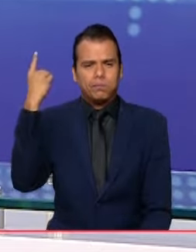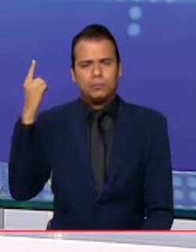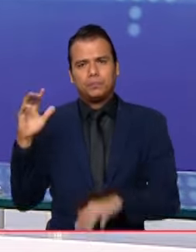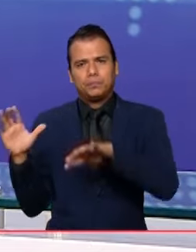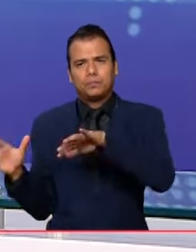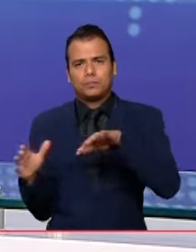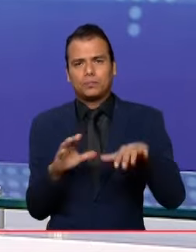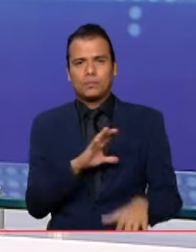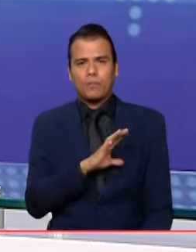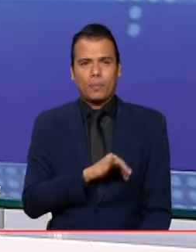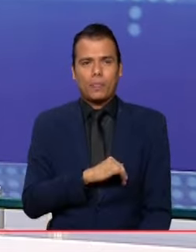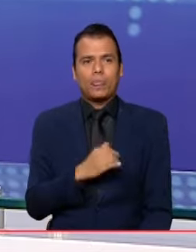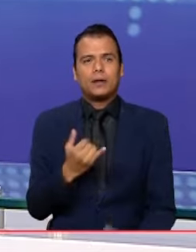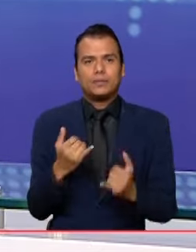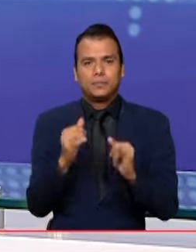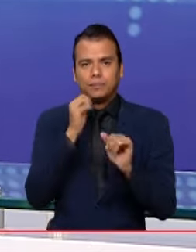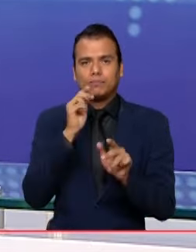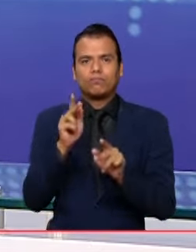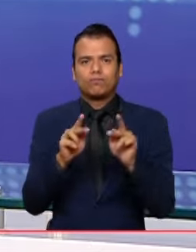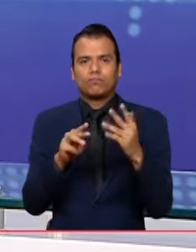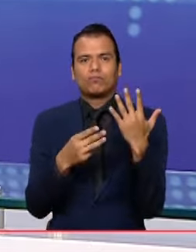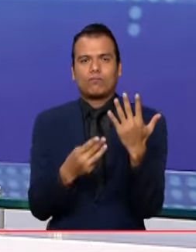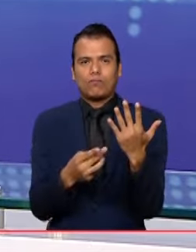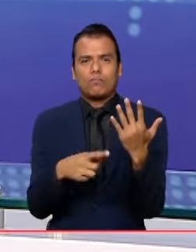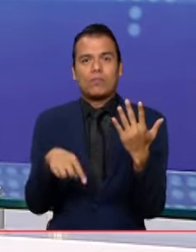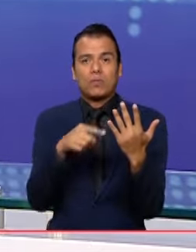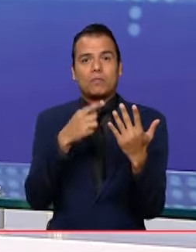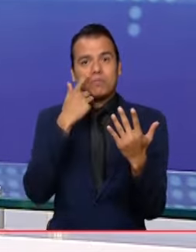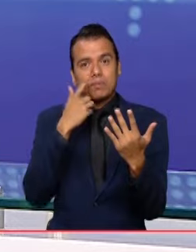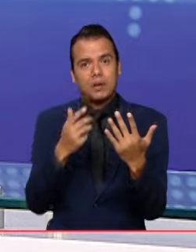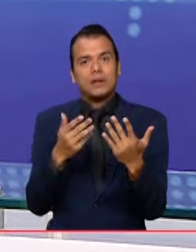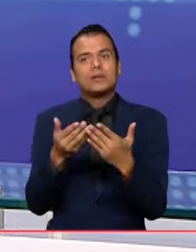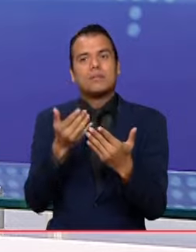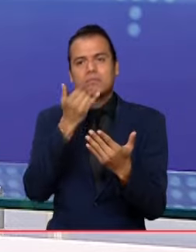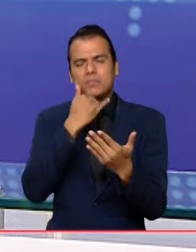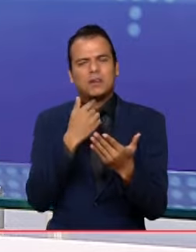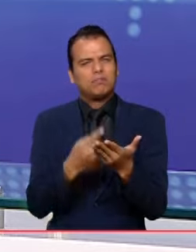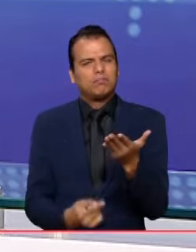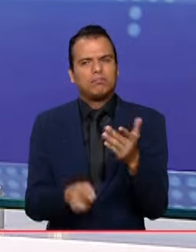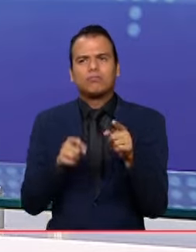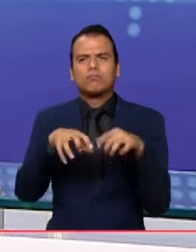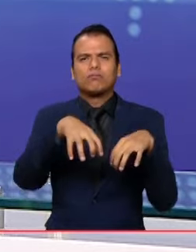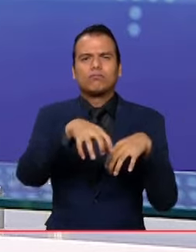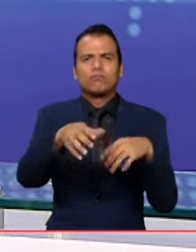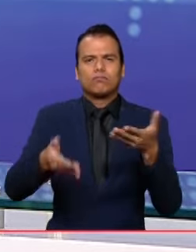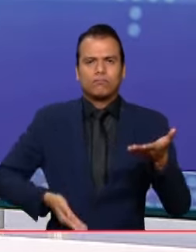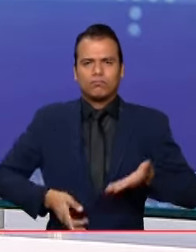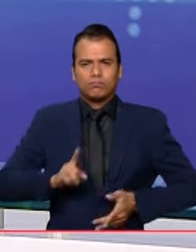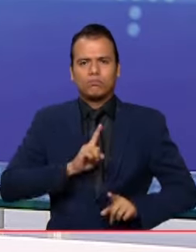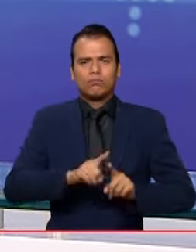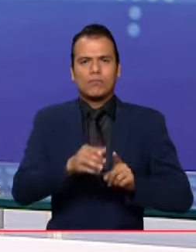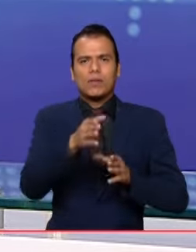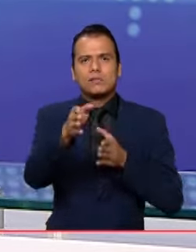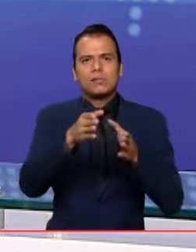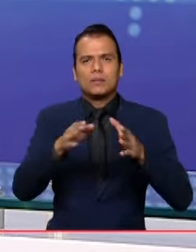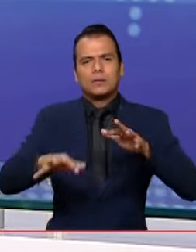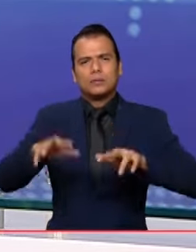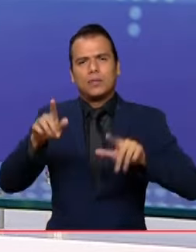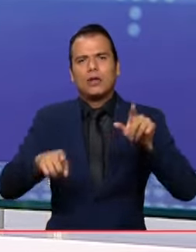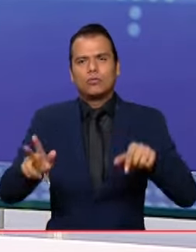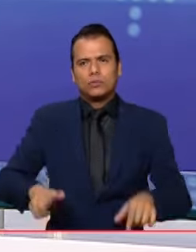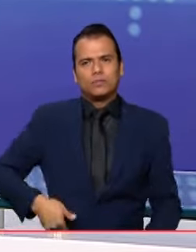En Cali fueron capturados 8 presuntos delincuentes que venían cometiendo hurtos en establecimientos comerciales. Algunos usaban armas